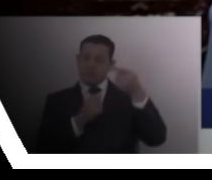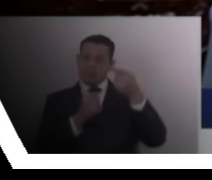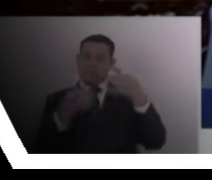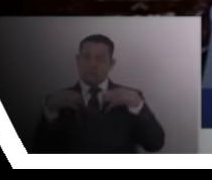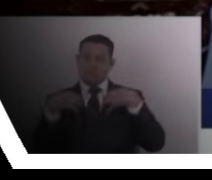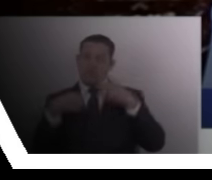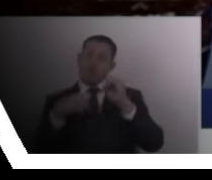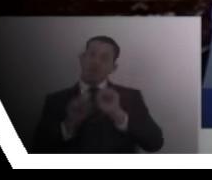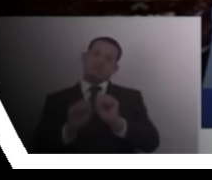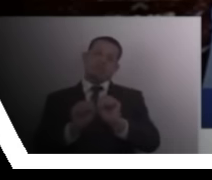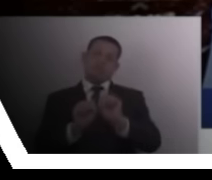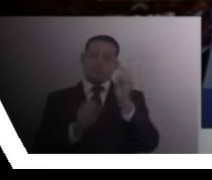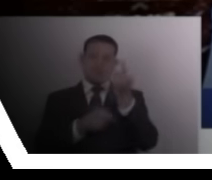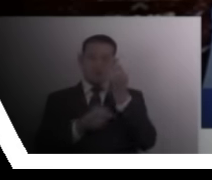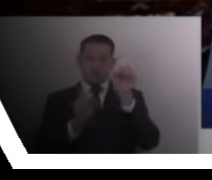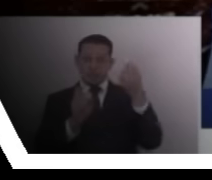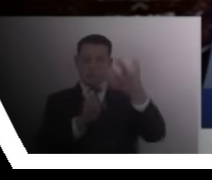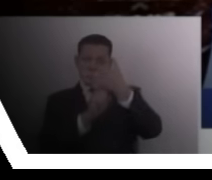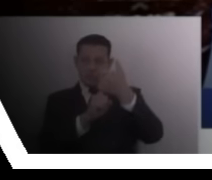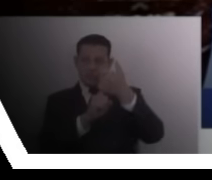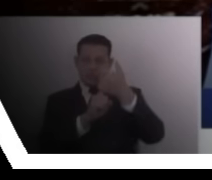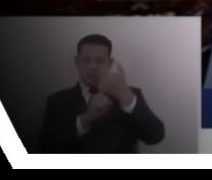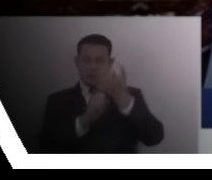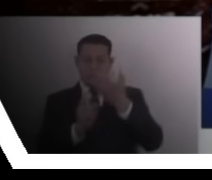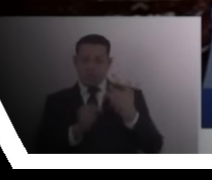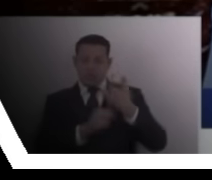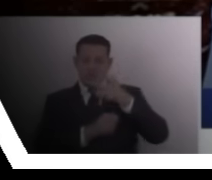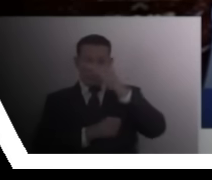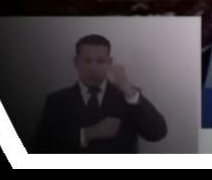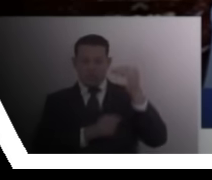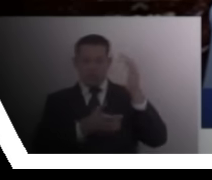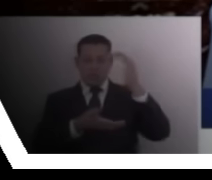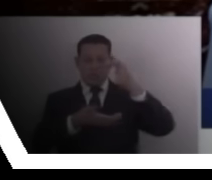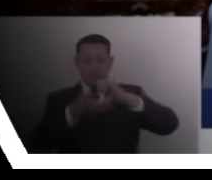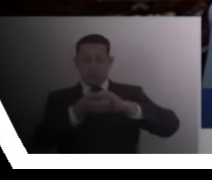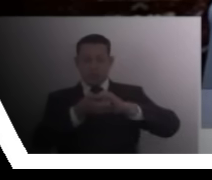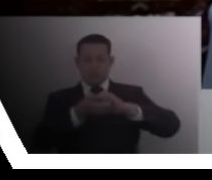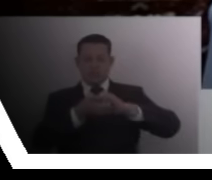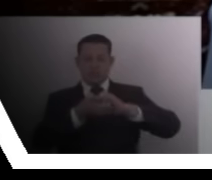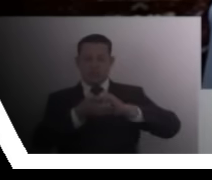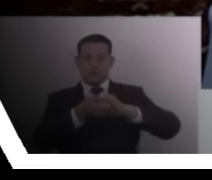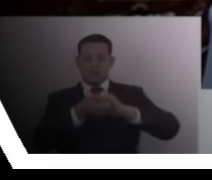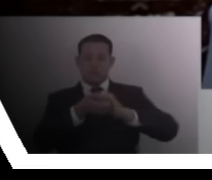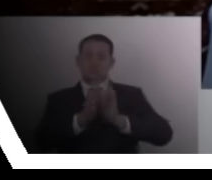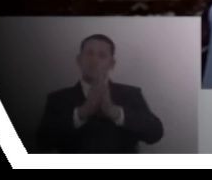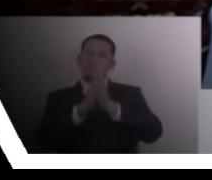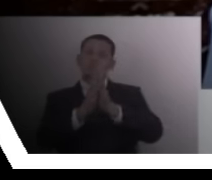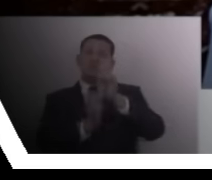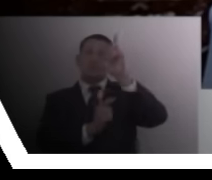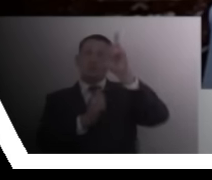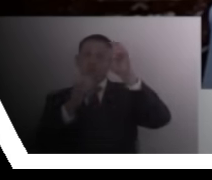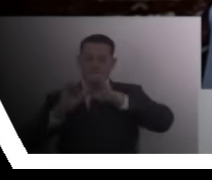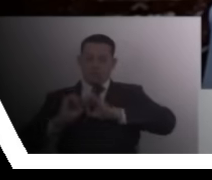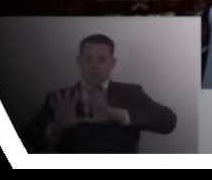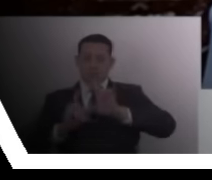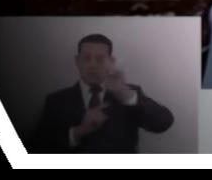vida. Eso solamente lo podemos lograr cuando nación nos unimos y elevamos una plegaria para que la